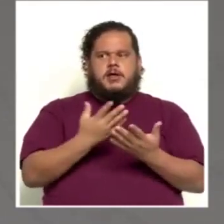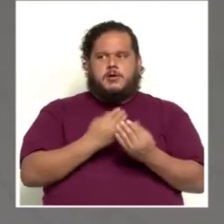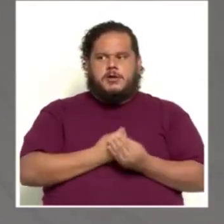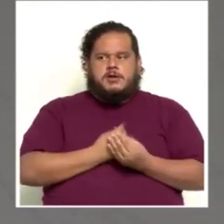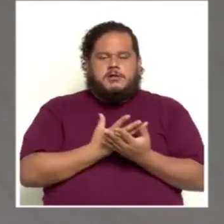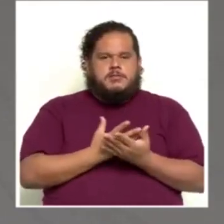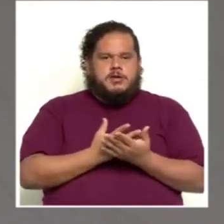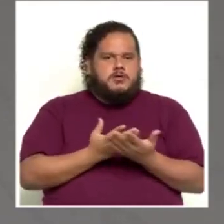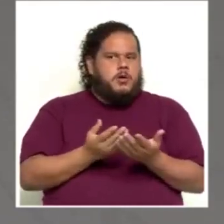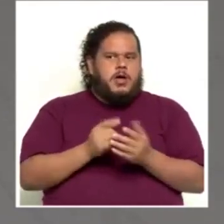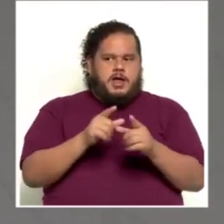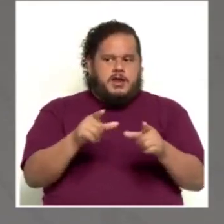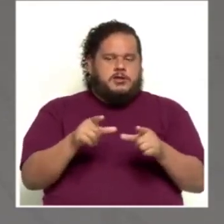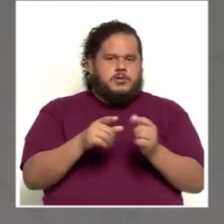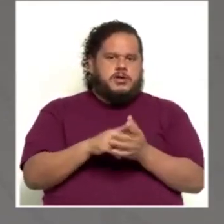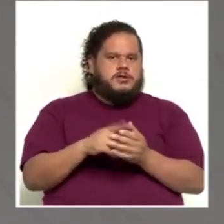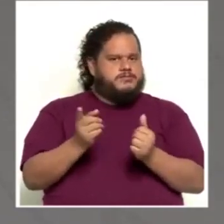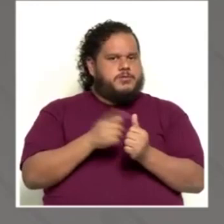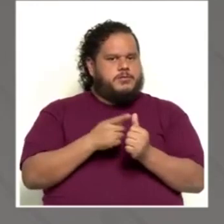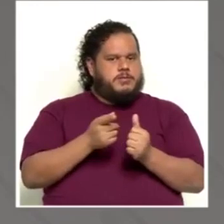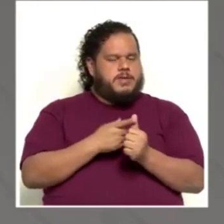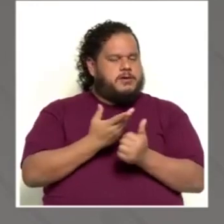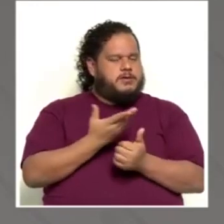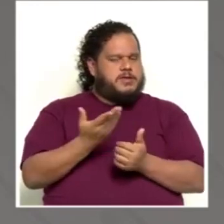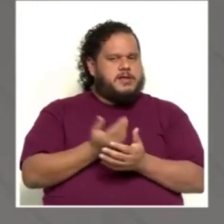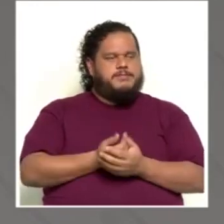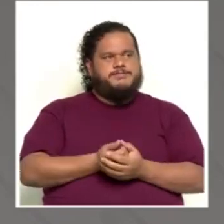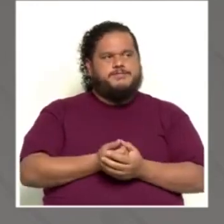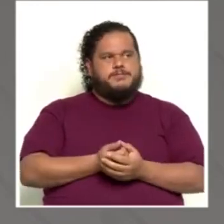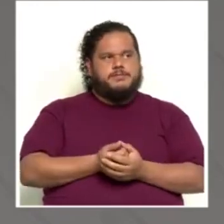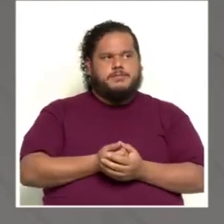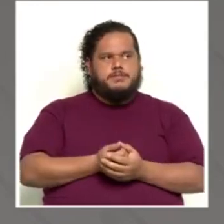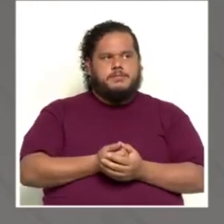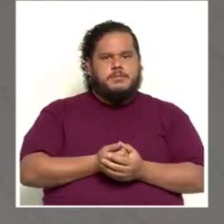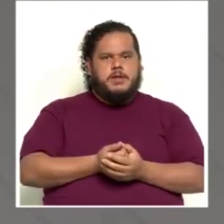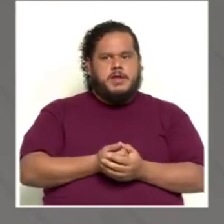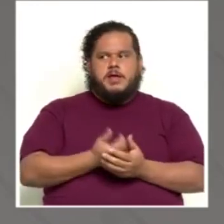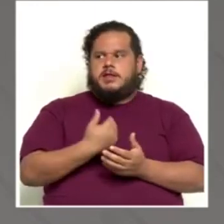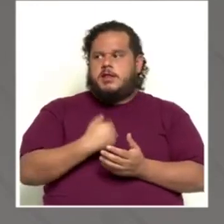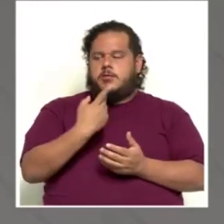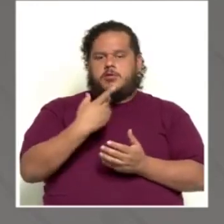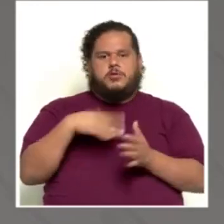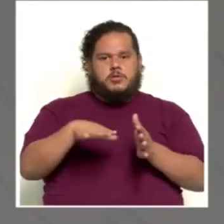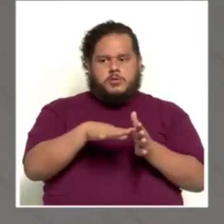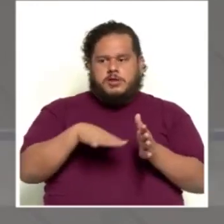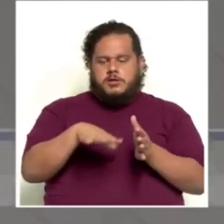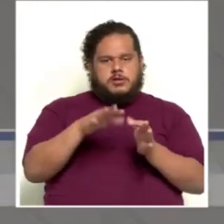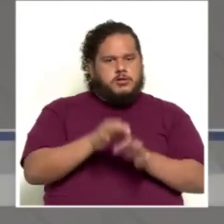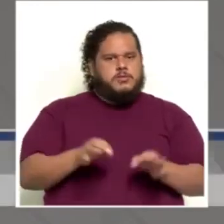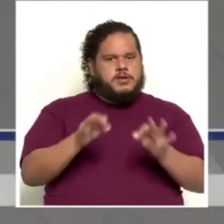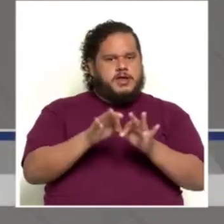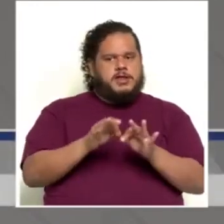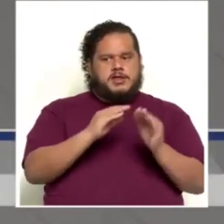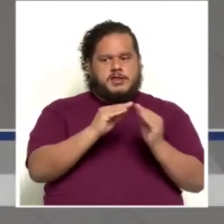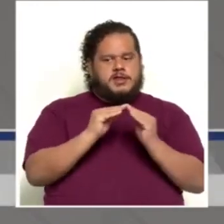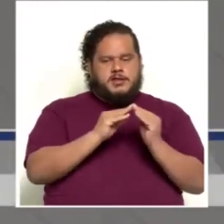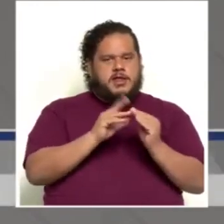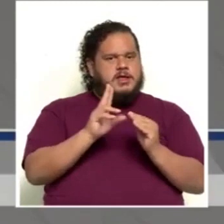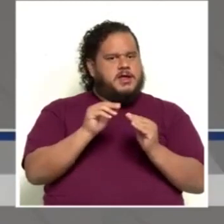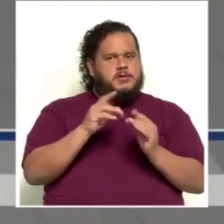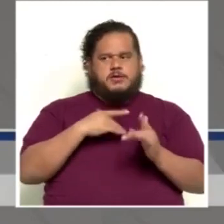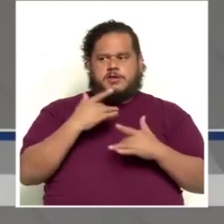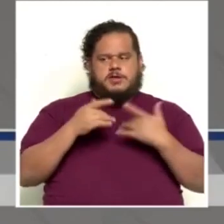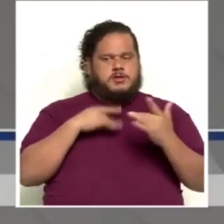urnas. Yo diría que lo primero es que hay un segmento importante de la ciudadanía que no se sintió